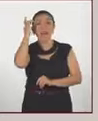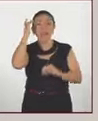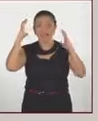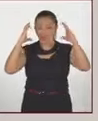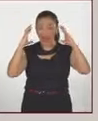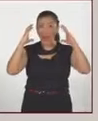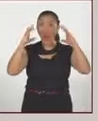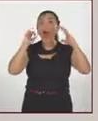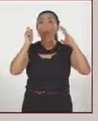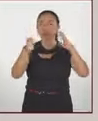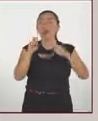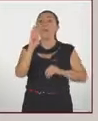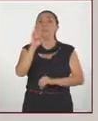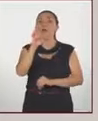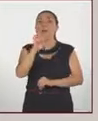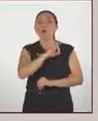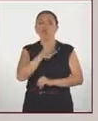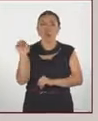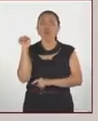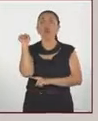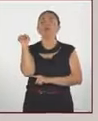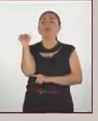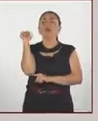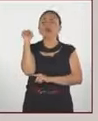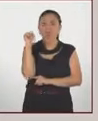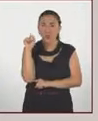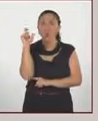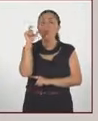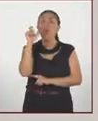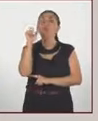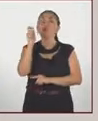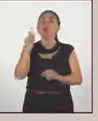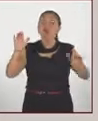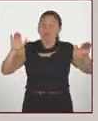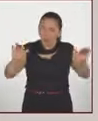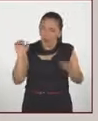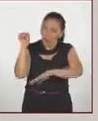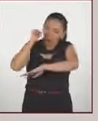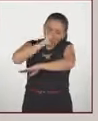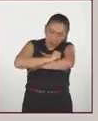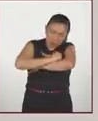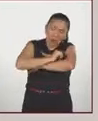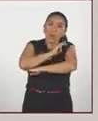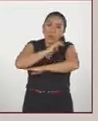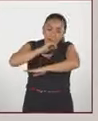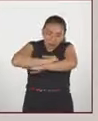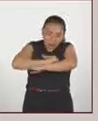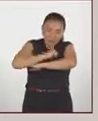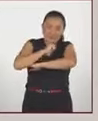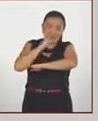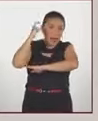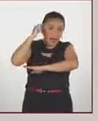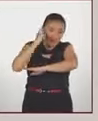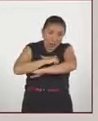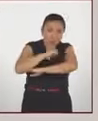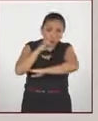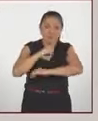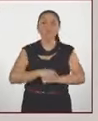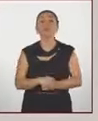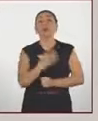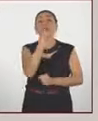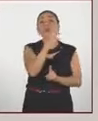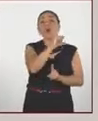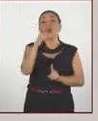que el bebé pueda sostener la cabeza estando boca abajo. De los 4 a los 6 meses, sedestación con ayuda,